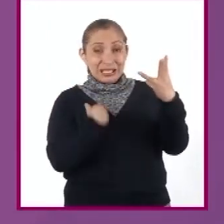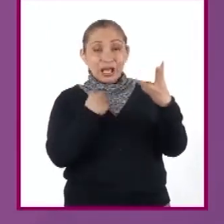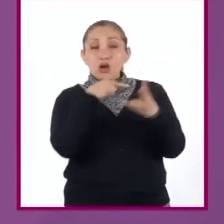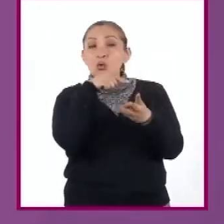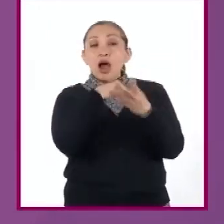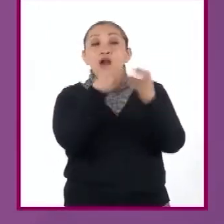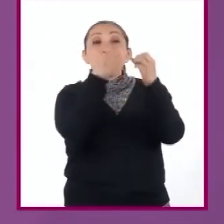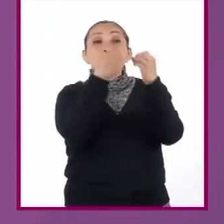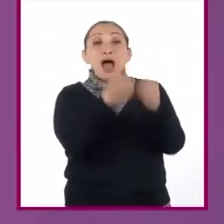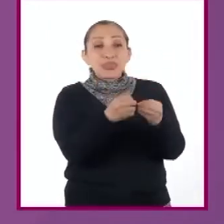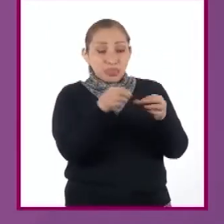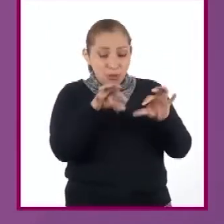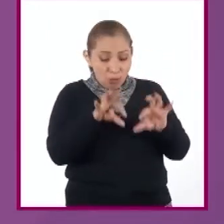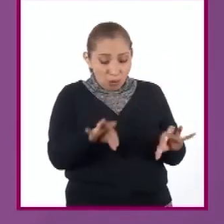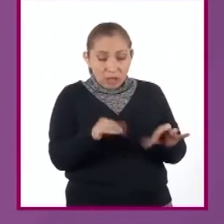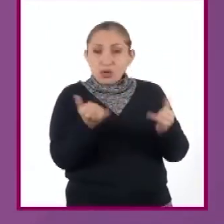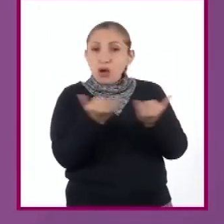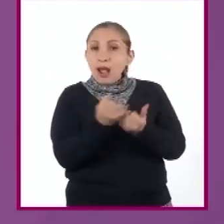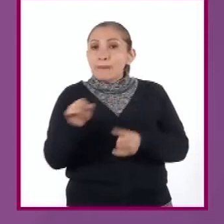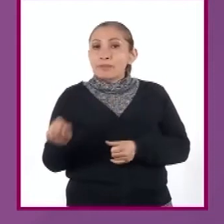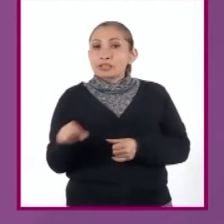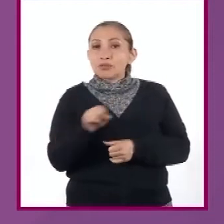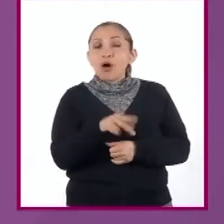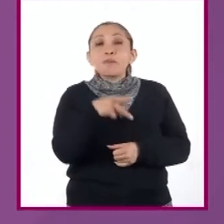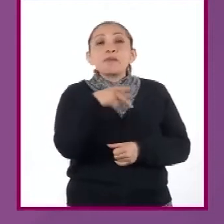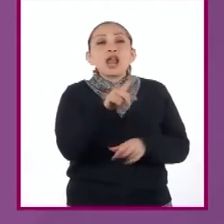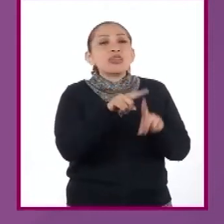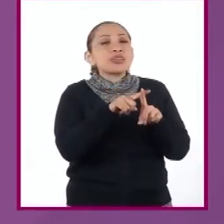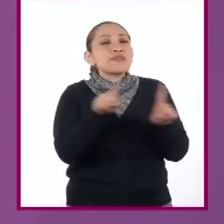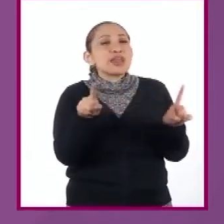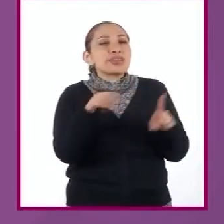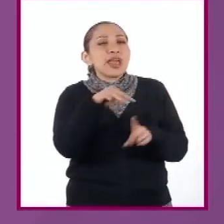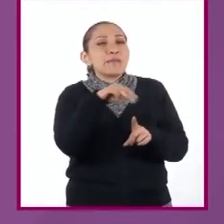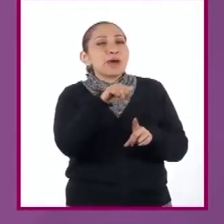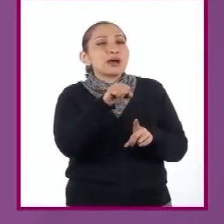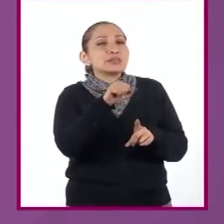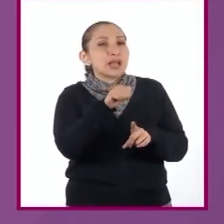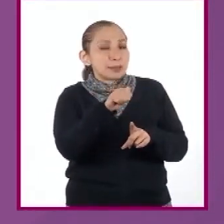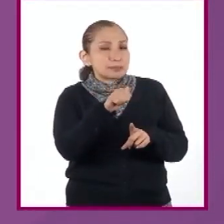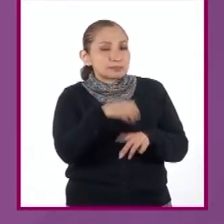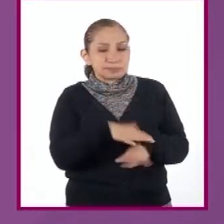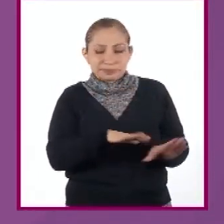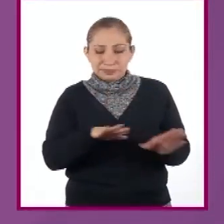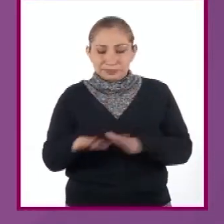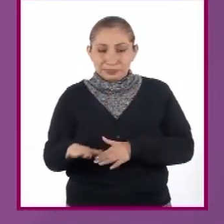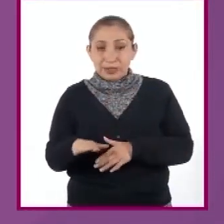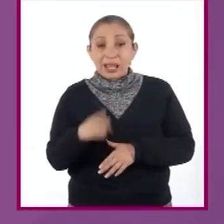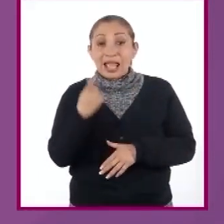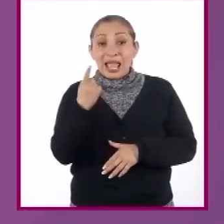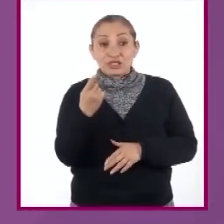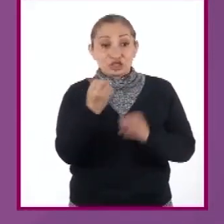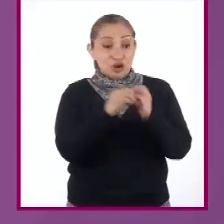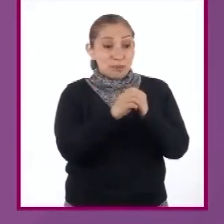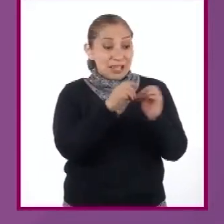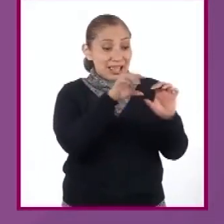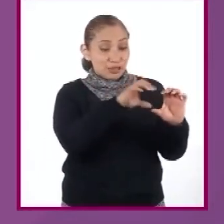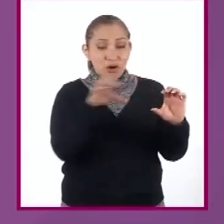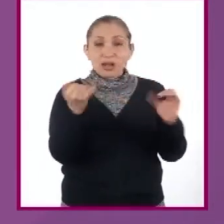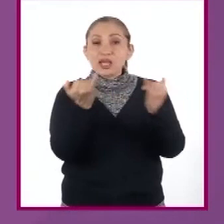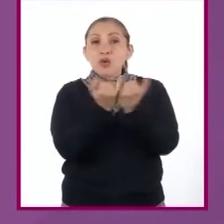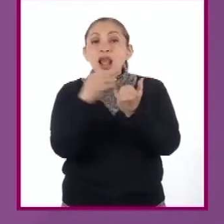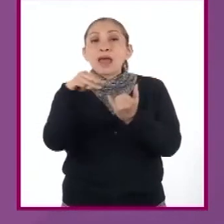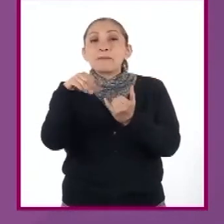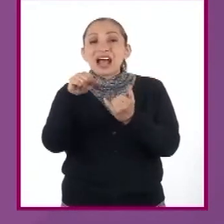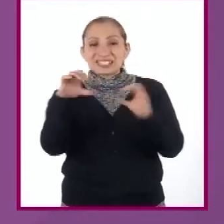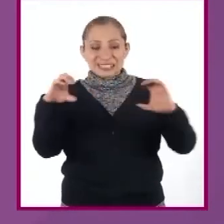que ocupan los objetos es igual, pero tienen distinta masa. En cambio, estos objetos tienen la misma